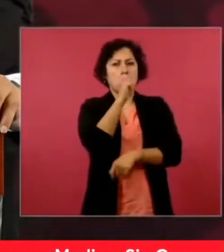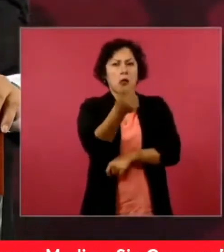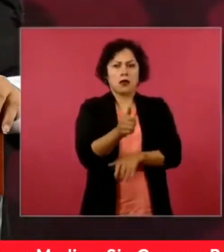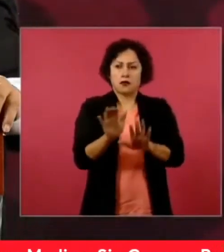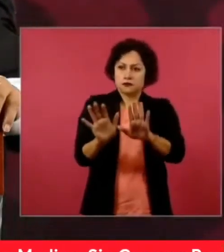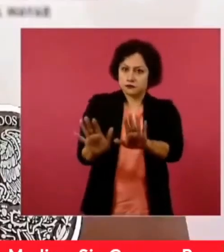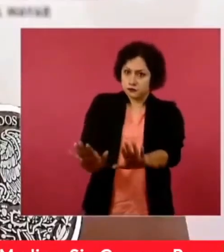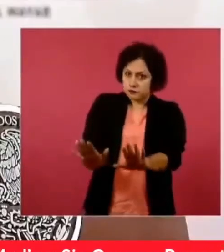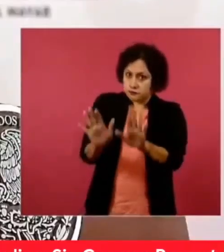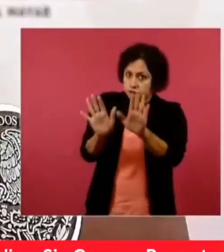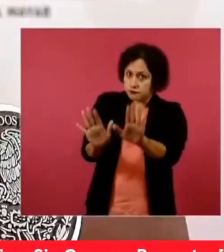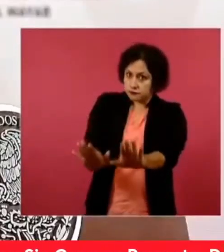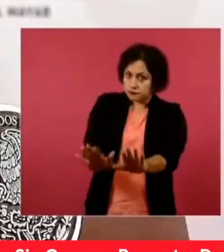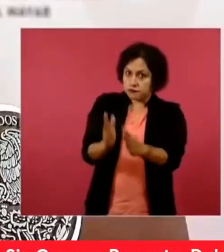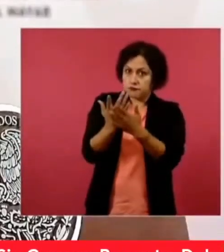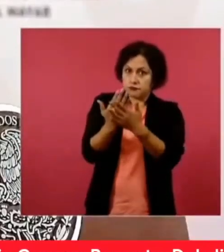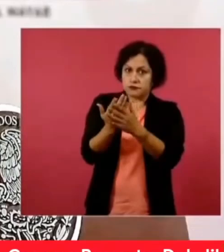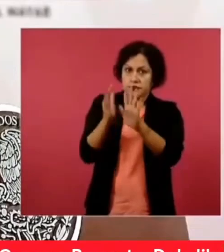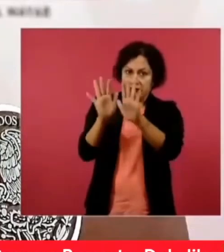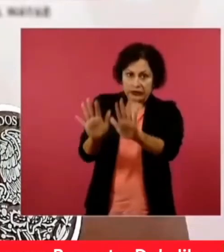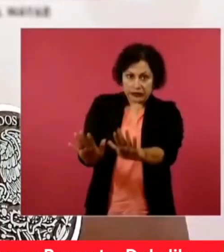espérate. A ver si…